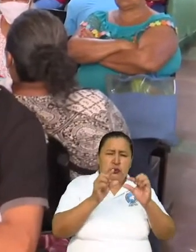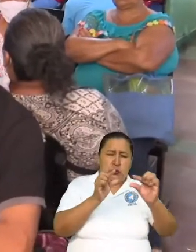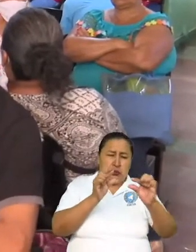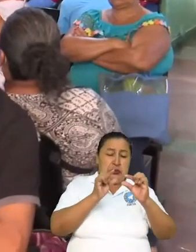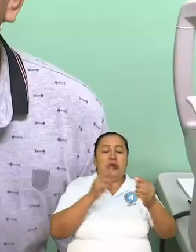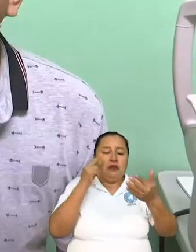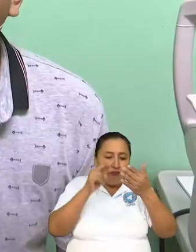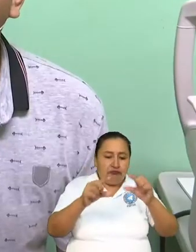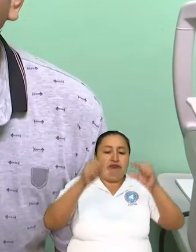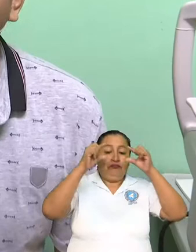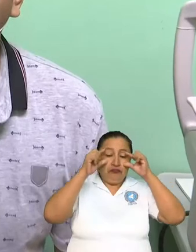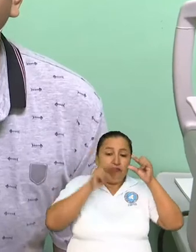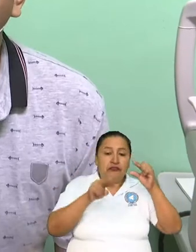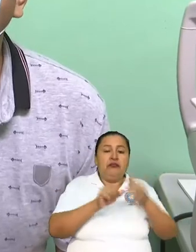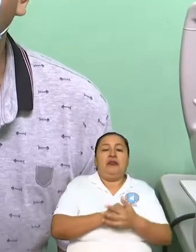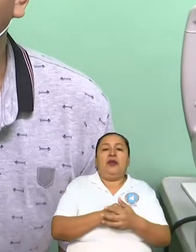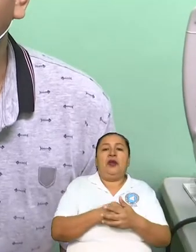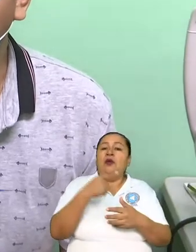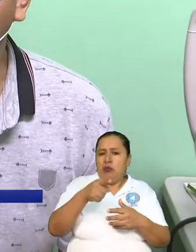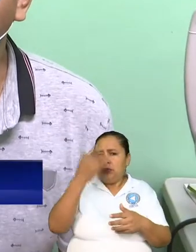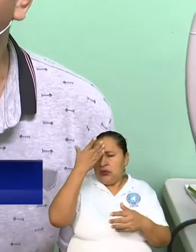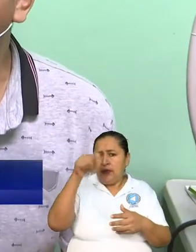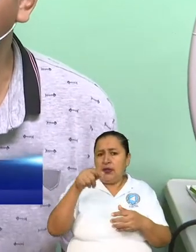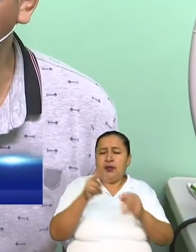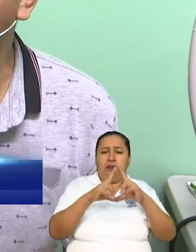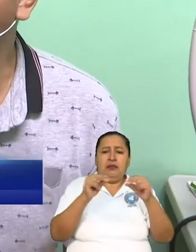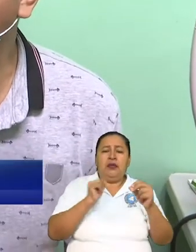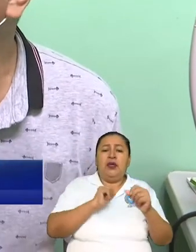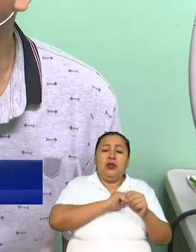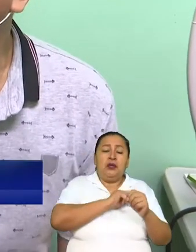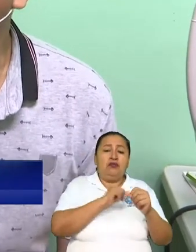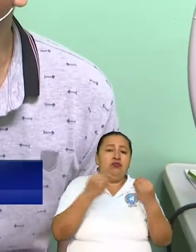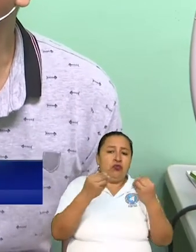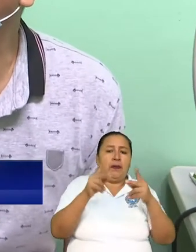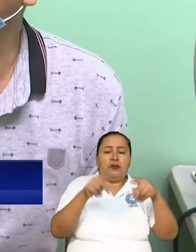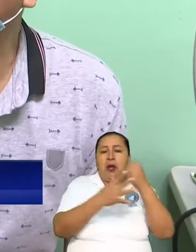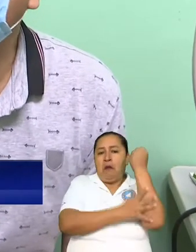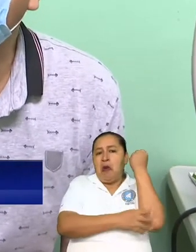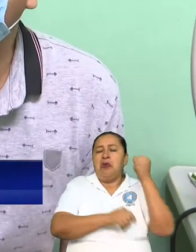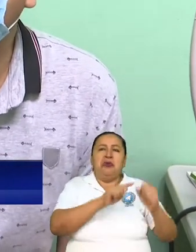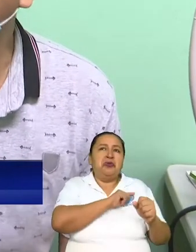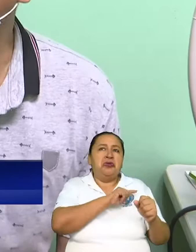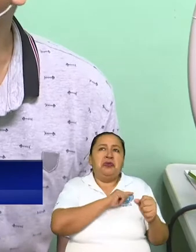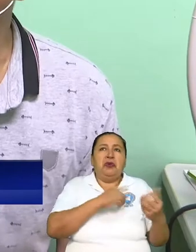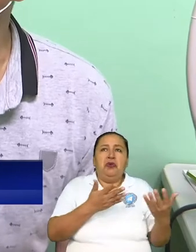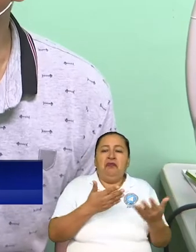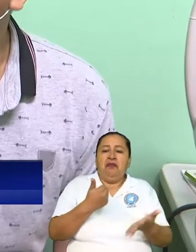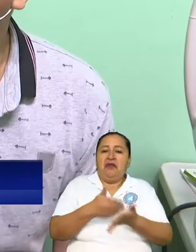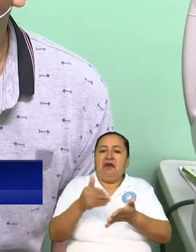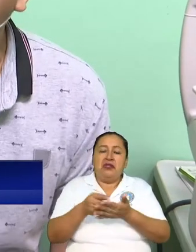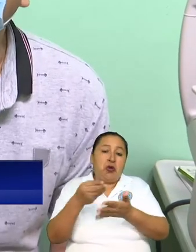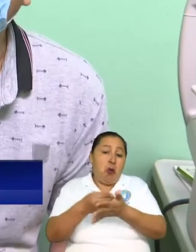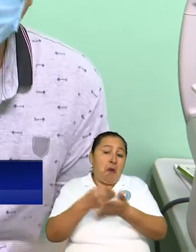de cerca. Porque usted sabe que en el país habemos muchas personas pobres que no tenemos la facilidad de comprar